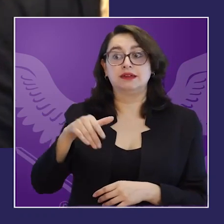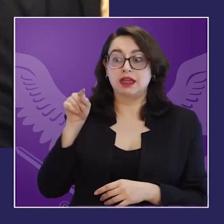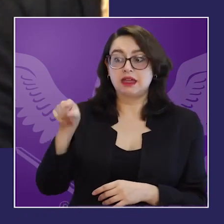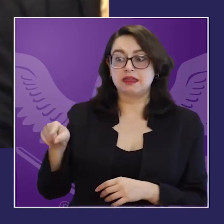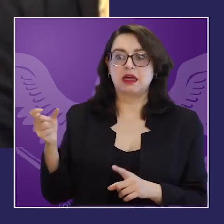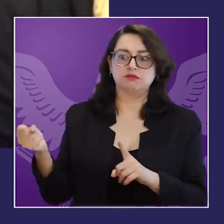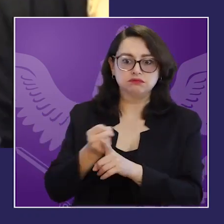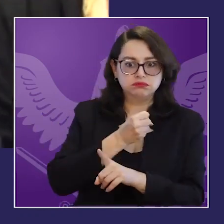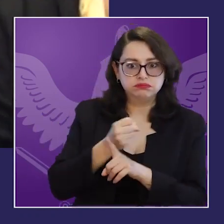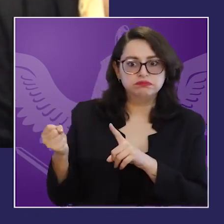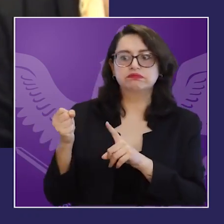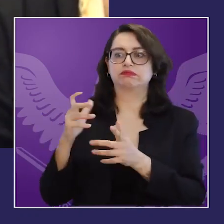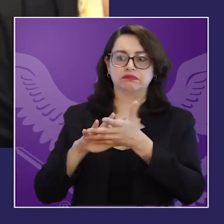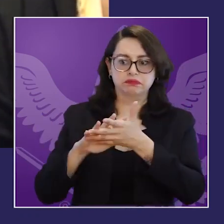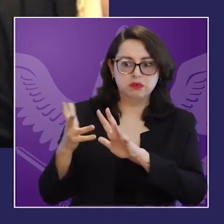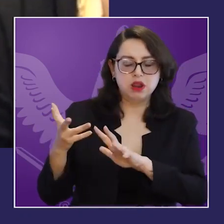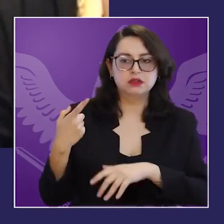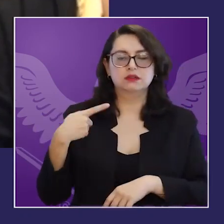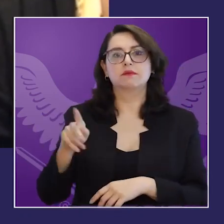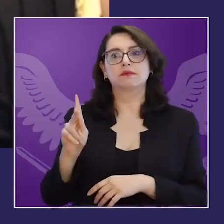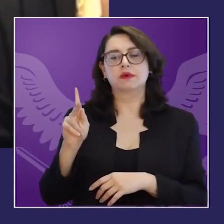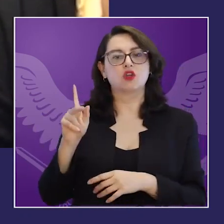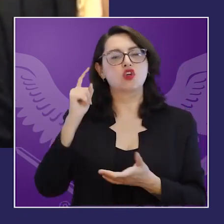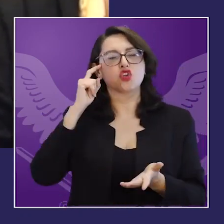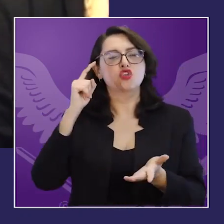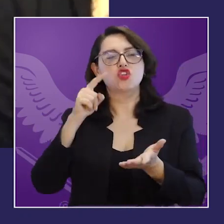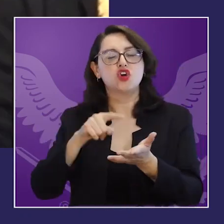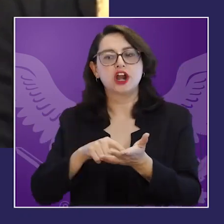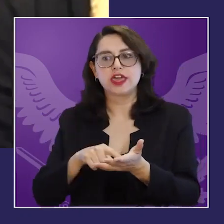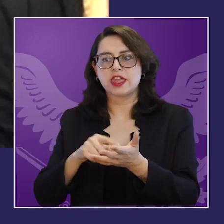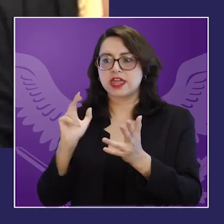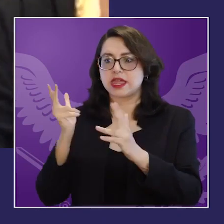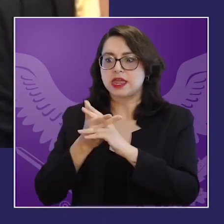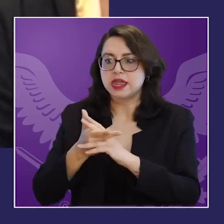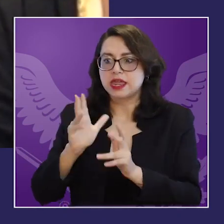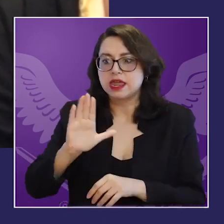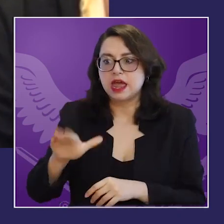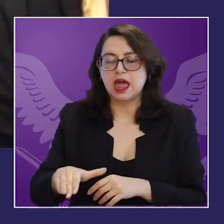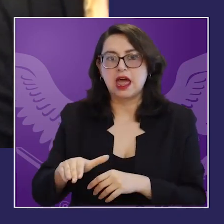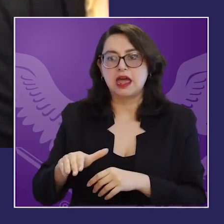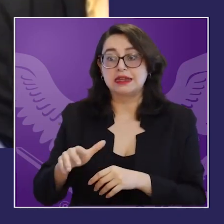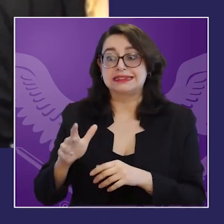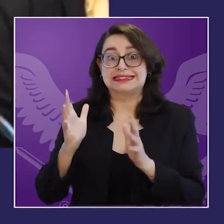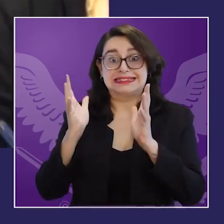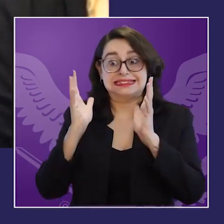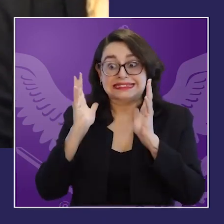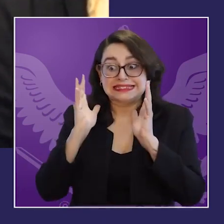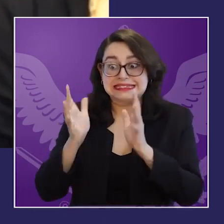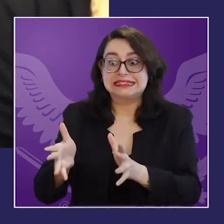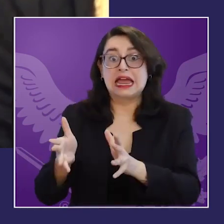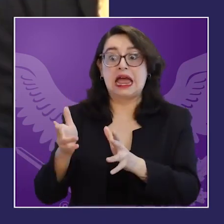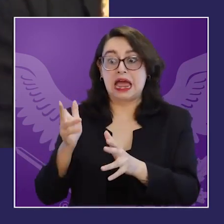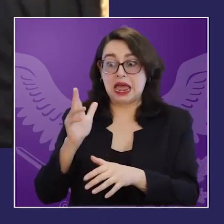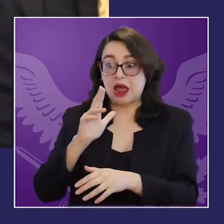que vive la mujer, que más en el contexto del femicidio íntimo, pero cuando ocurre en